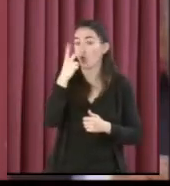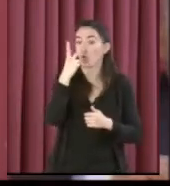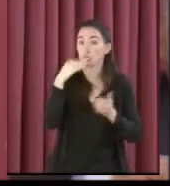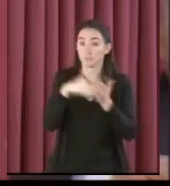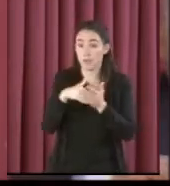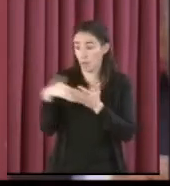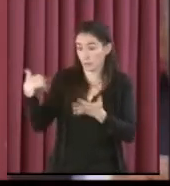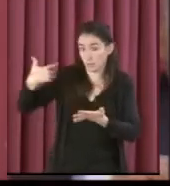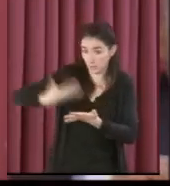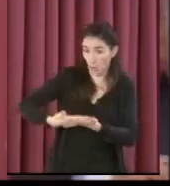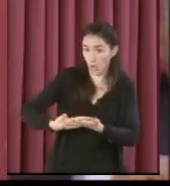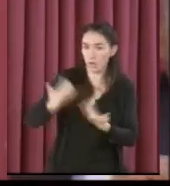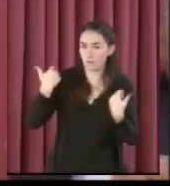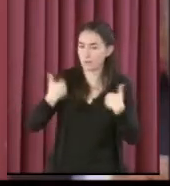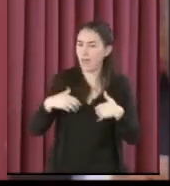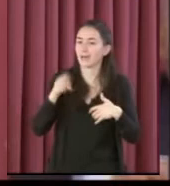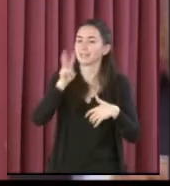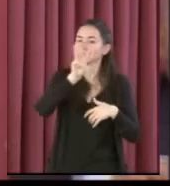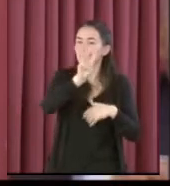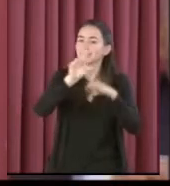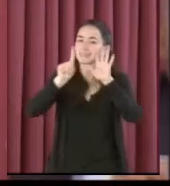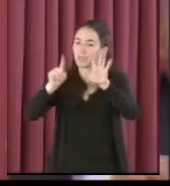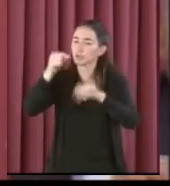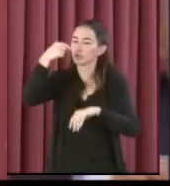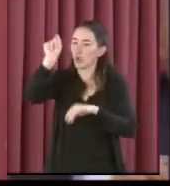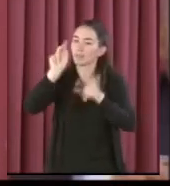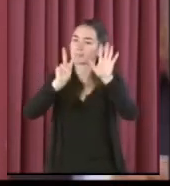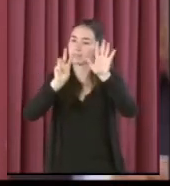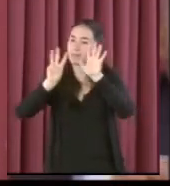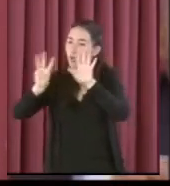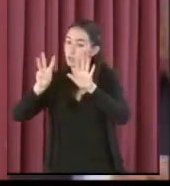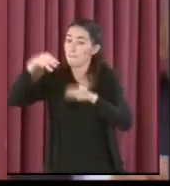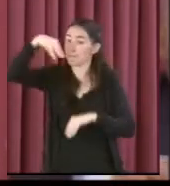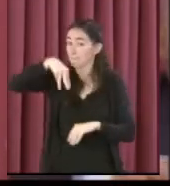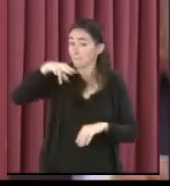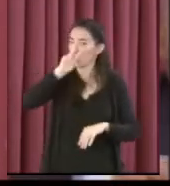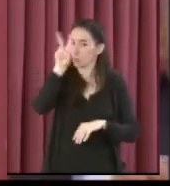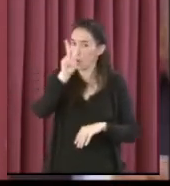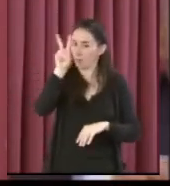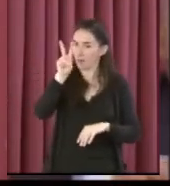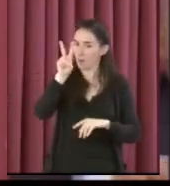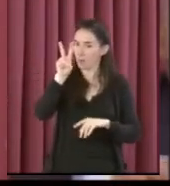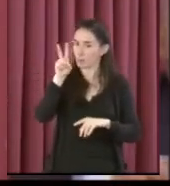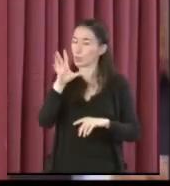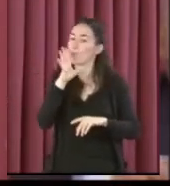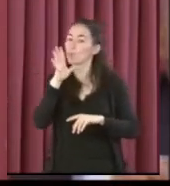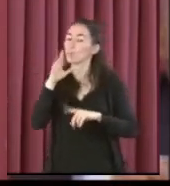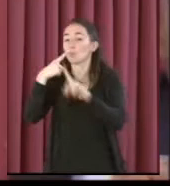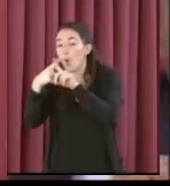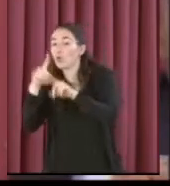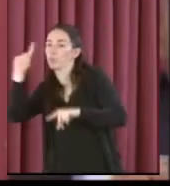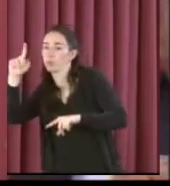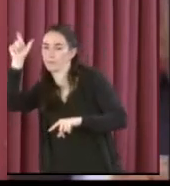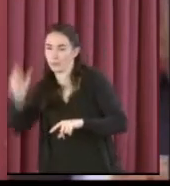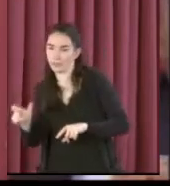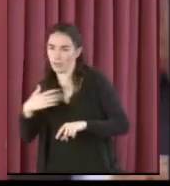todos, contemos con 36,68 metros cuadrados de zona verde por habitante, un importante